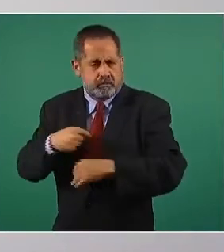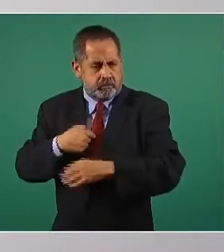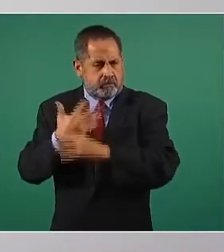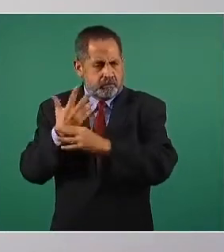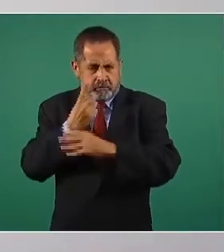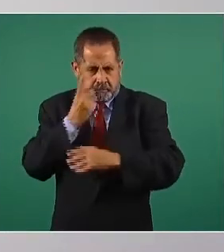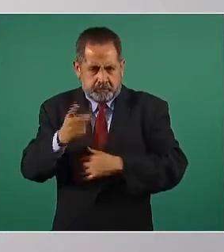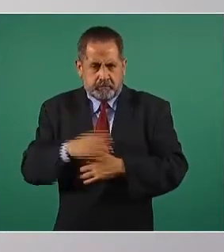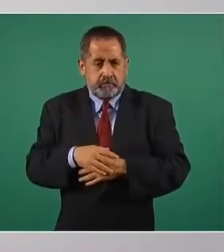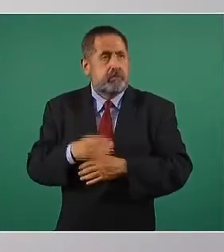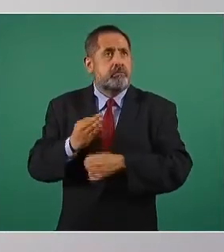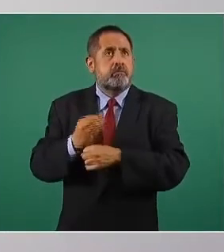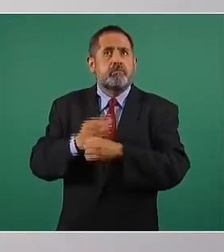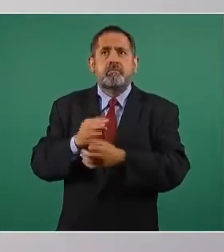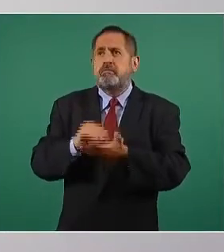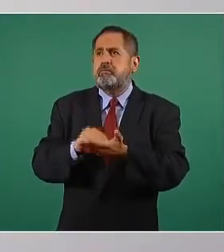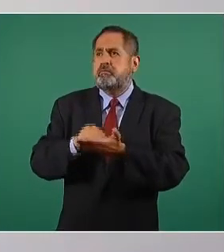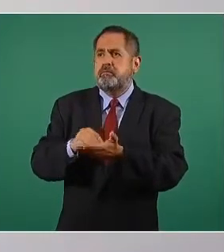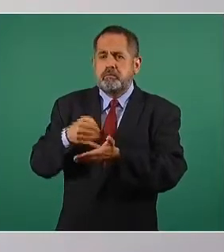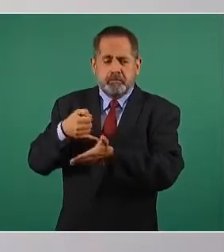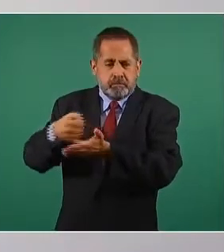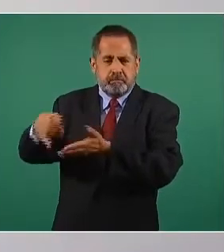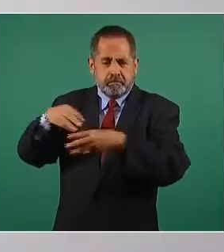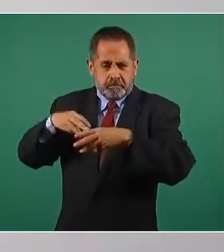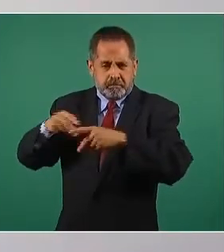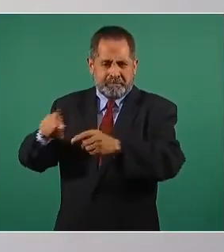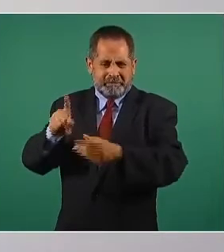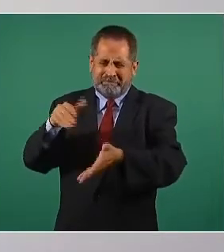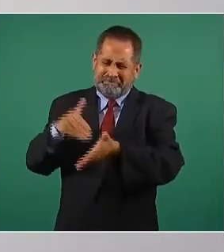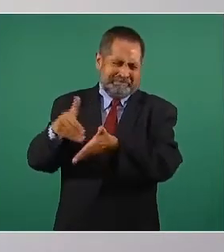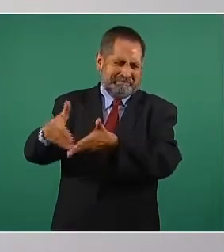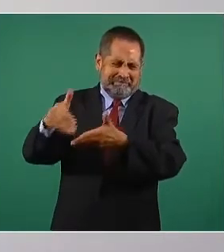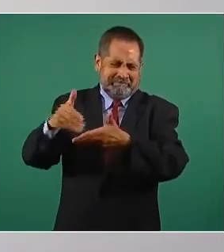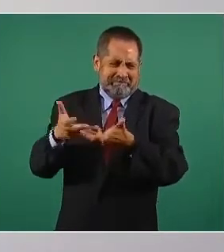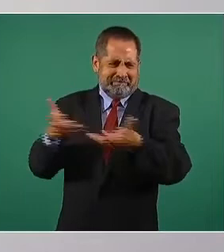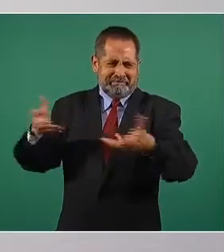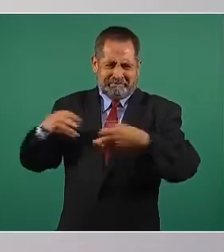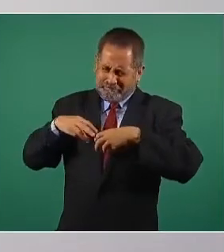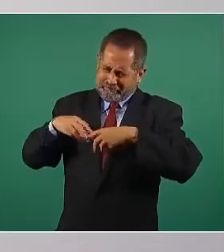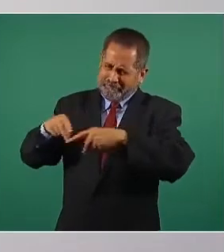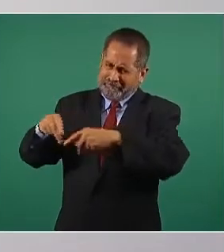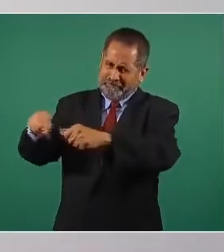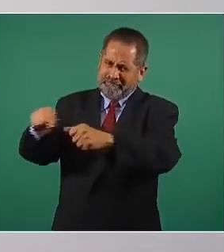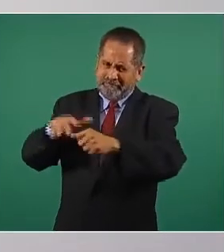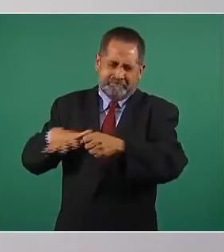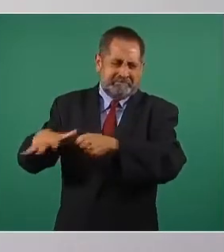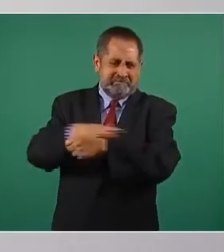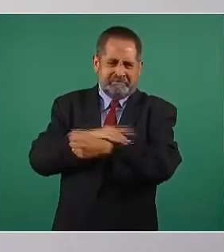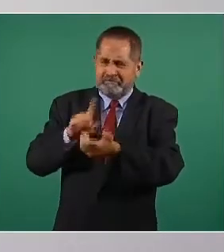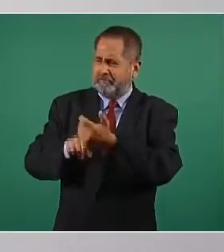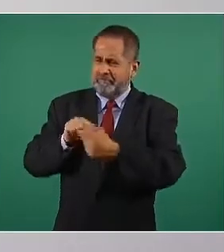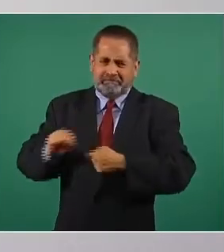se están sembrando miles de hectáreas en todas las reservas